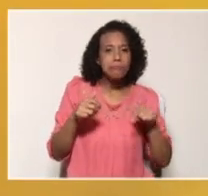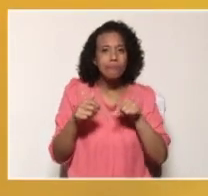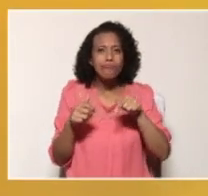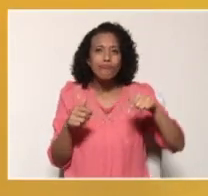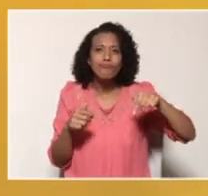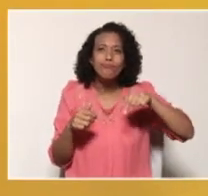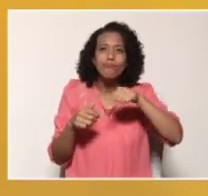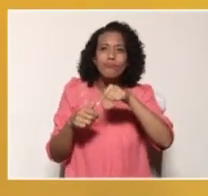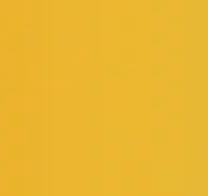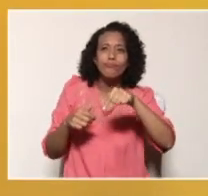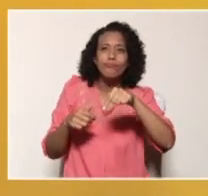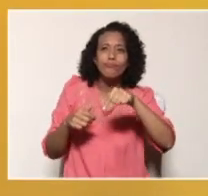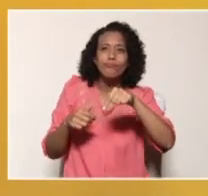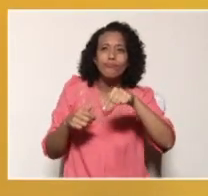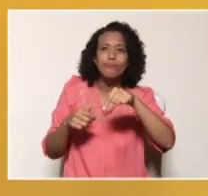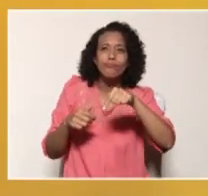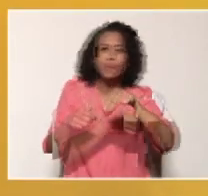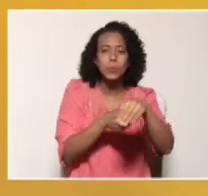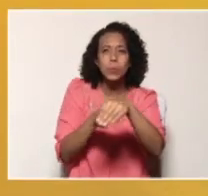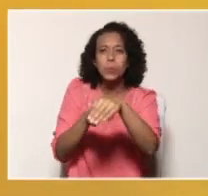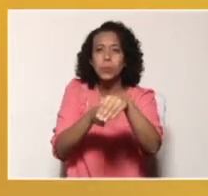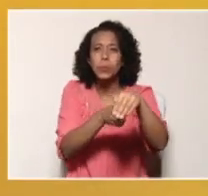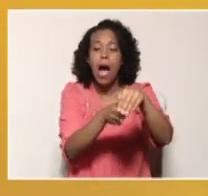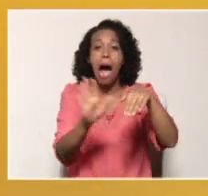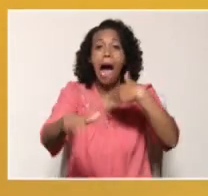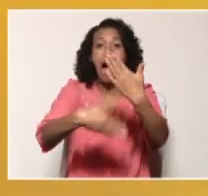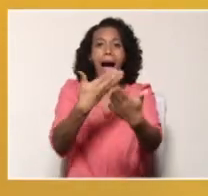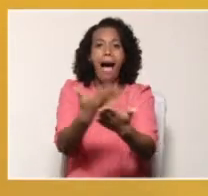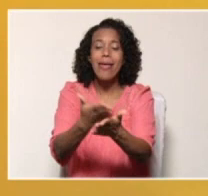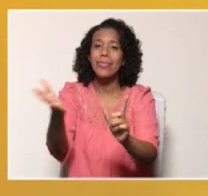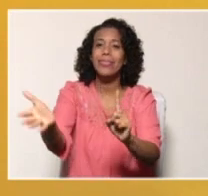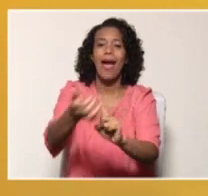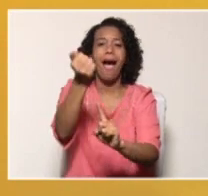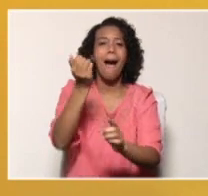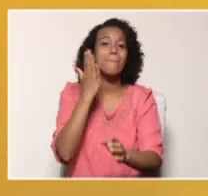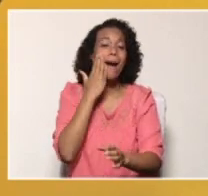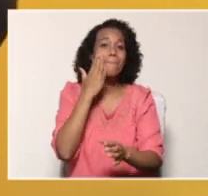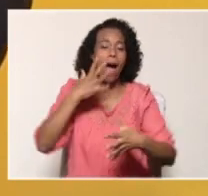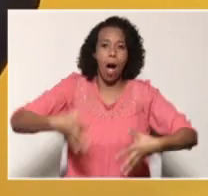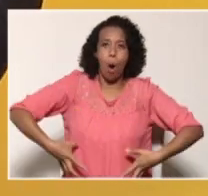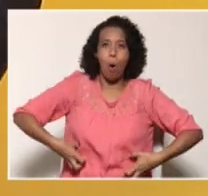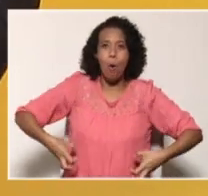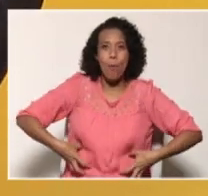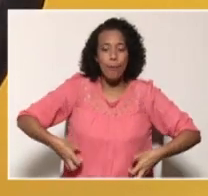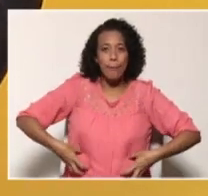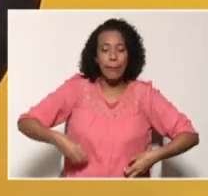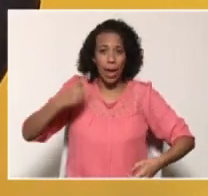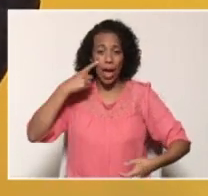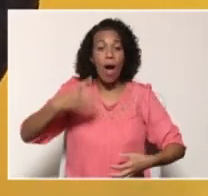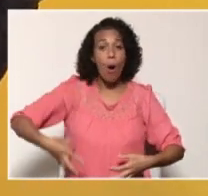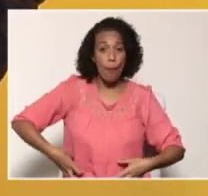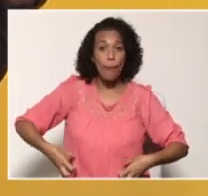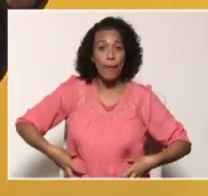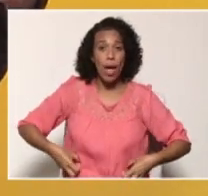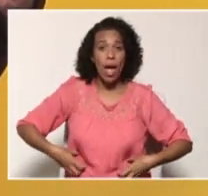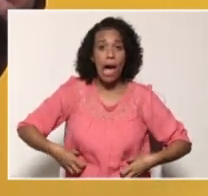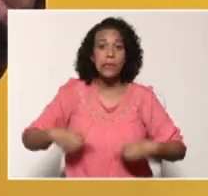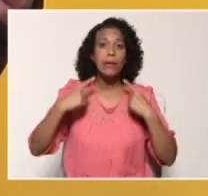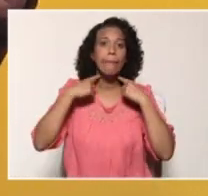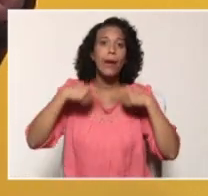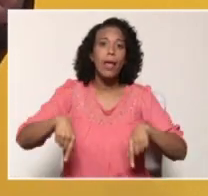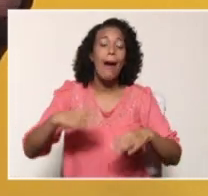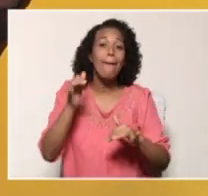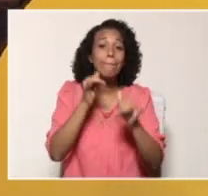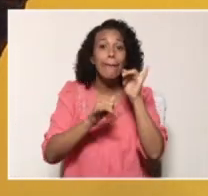a buscar esos caminos y llegar hasta la mamá oveja. Aquí está su bebé, se perdió.